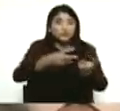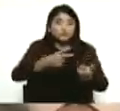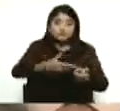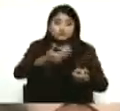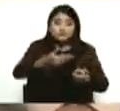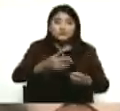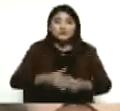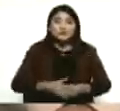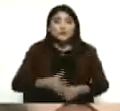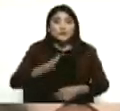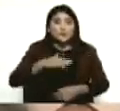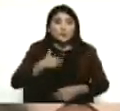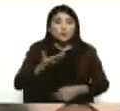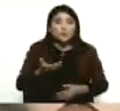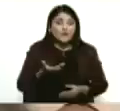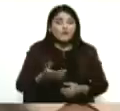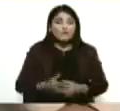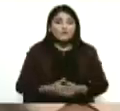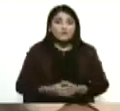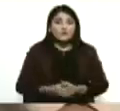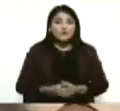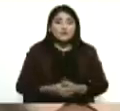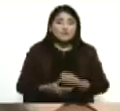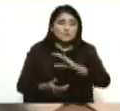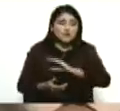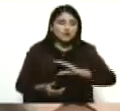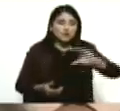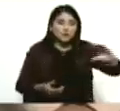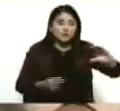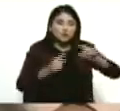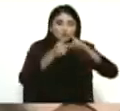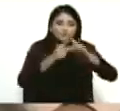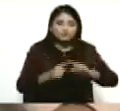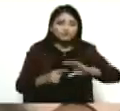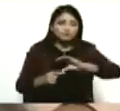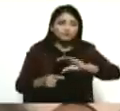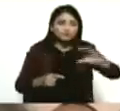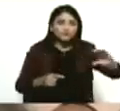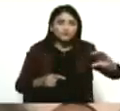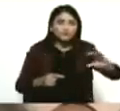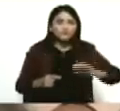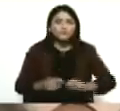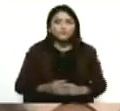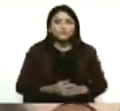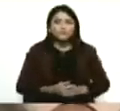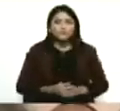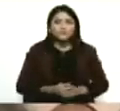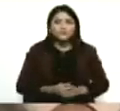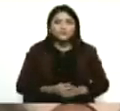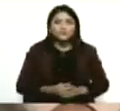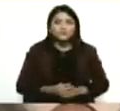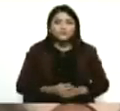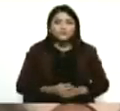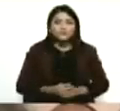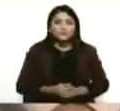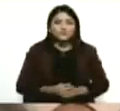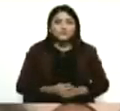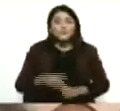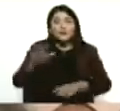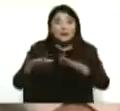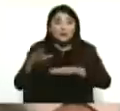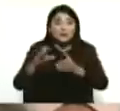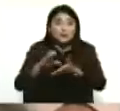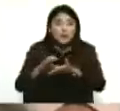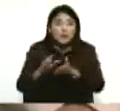permitía ocupar gran parte de su presupuesto en la recaudación que se hiciera. Pero hay pueblos y ciudades